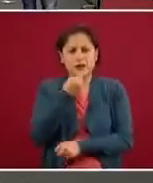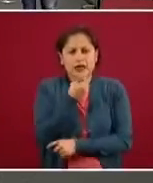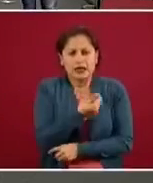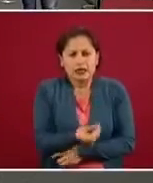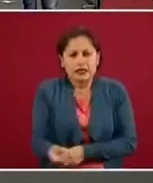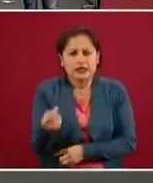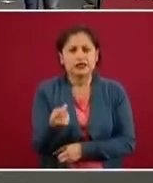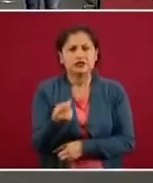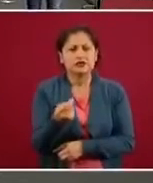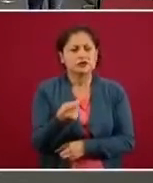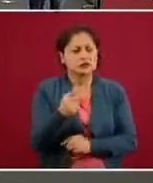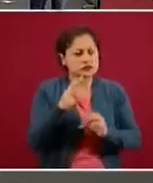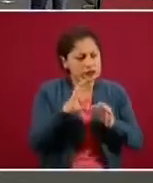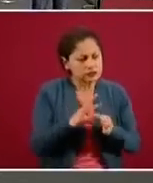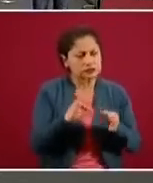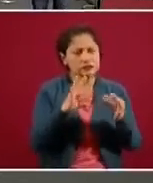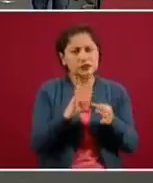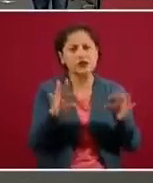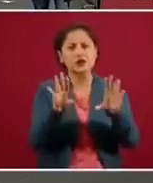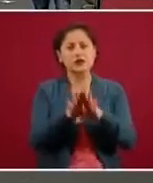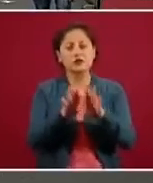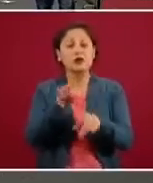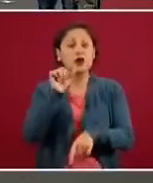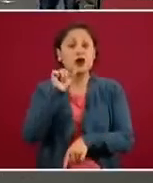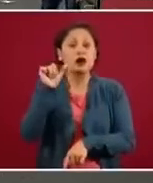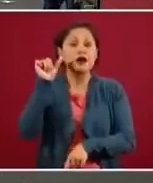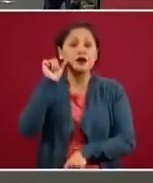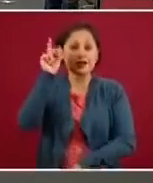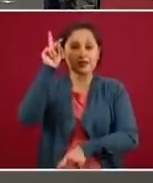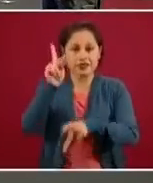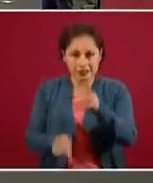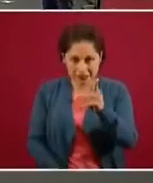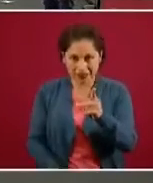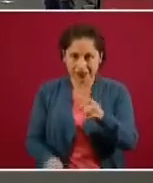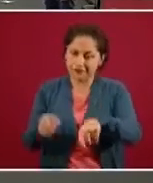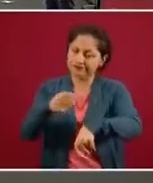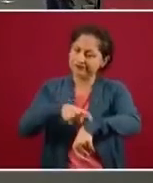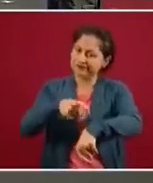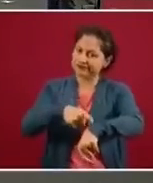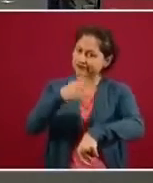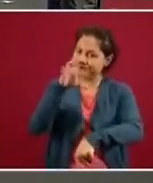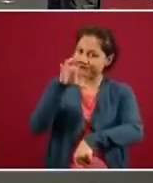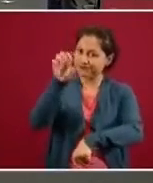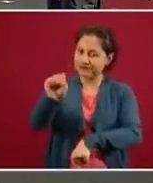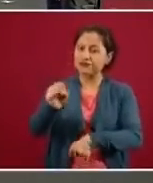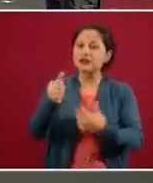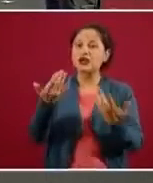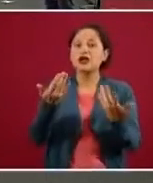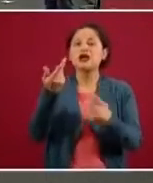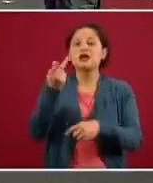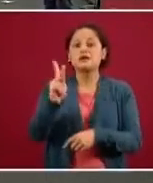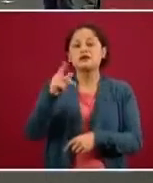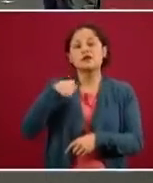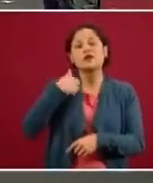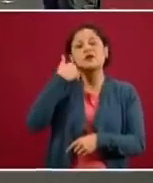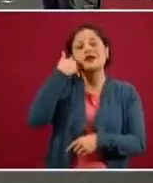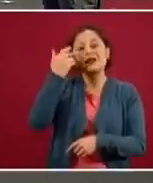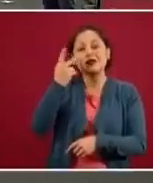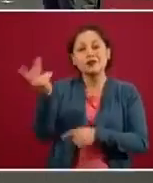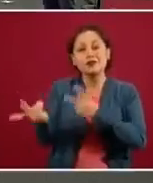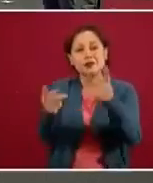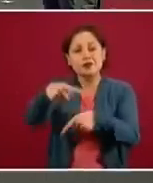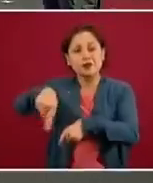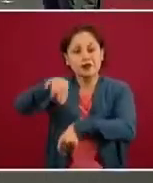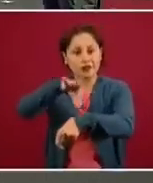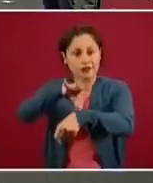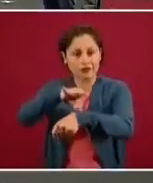ayer se nos quedó por la falta de tiempo en el tintero, que quería preguntarle a los psiquiatras para saber también